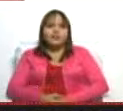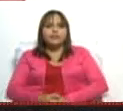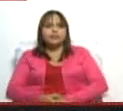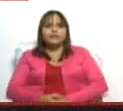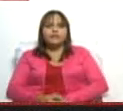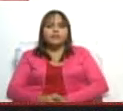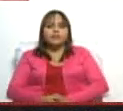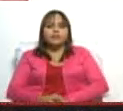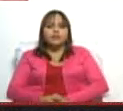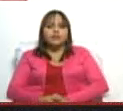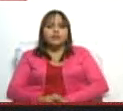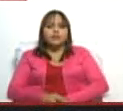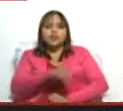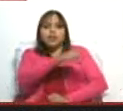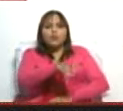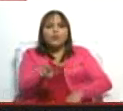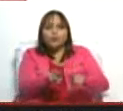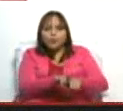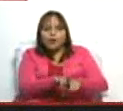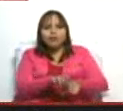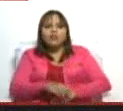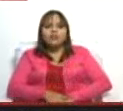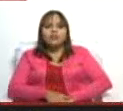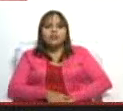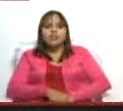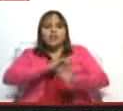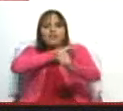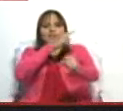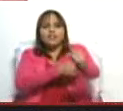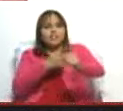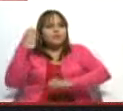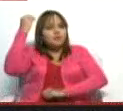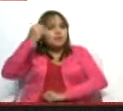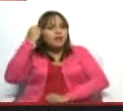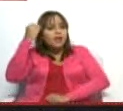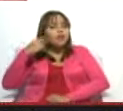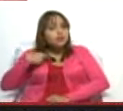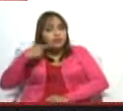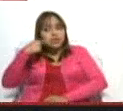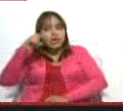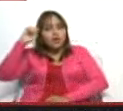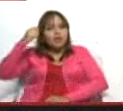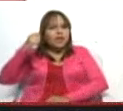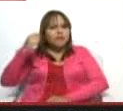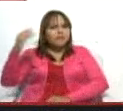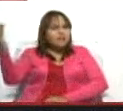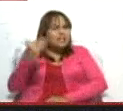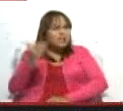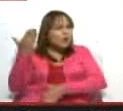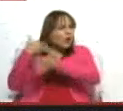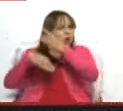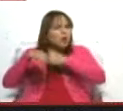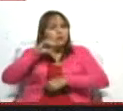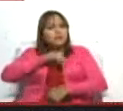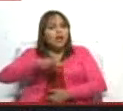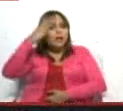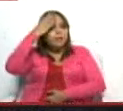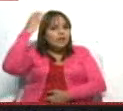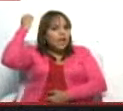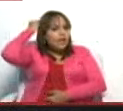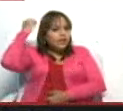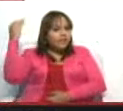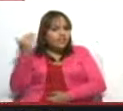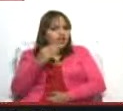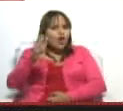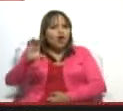era la artillería del pensamiento. Yo le recordaba a ellos que cuando Miranda vino para acá, iba a entrar por coro, ¿sabes qué traían